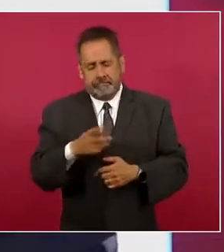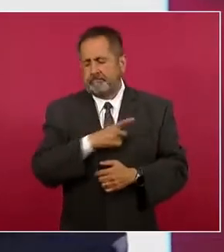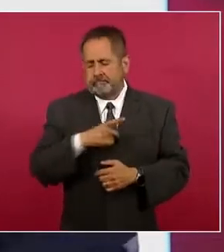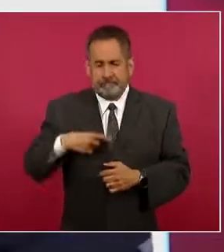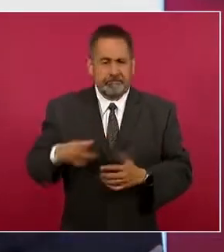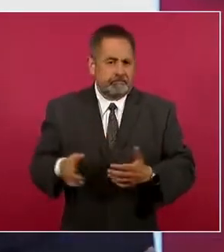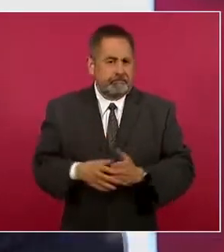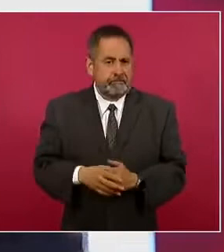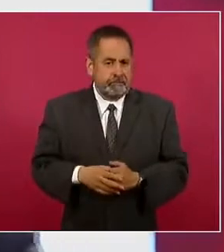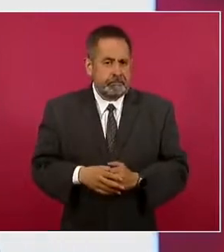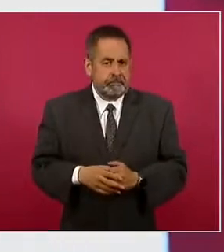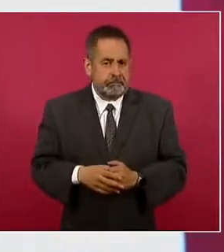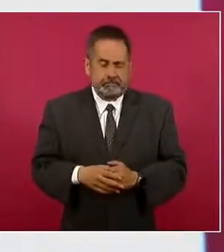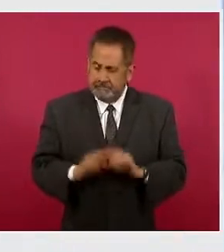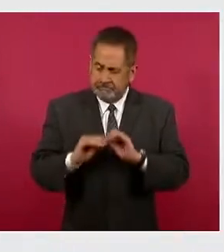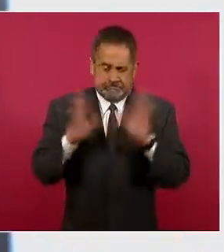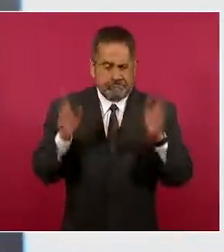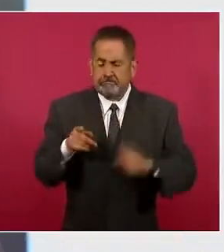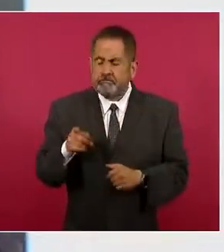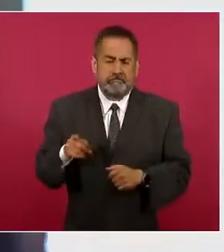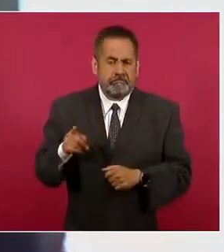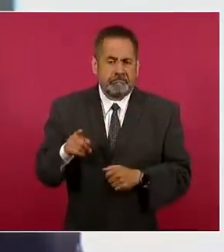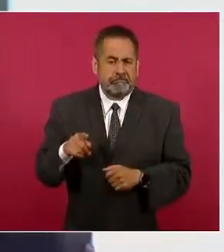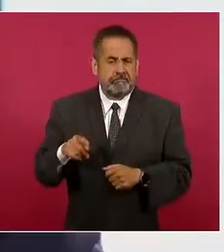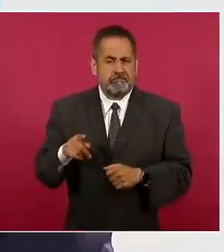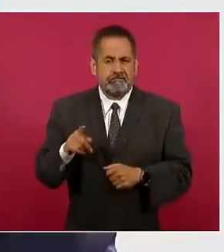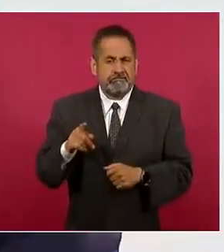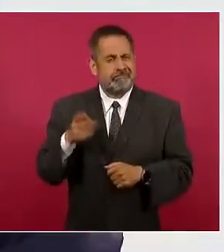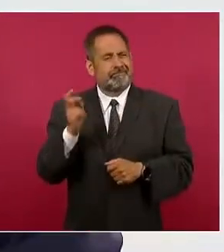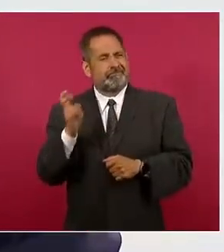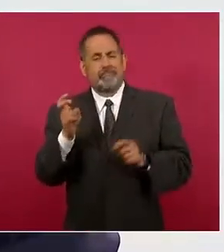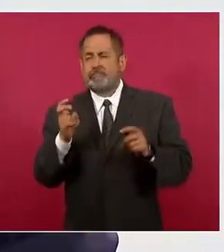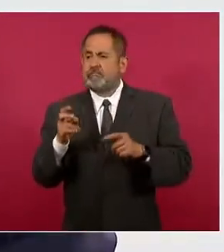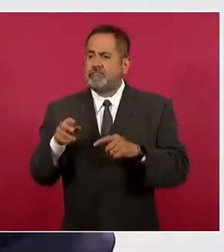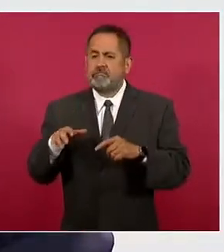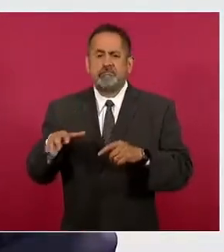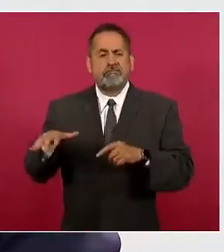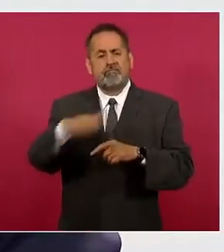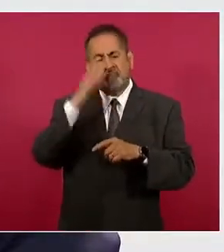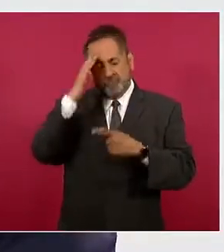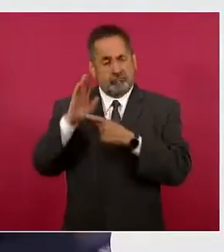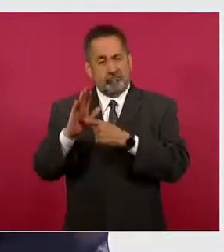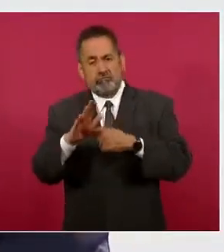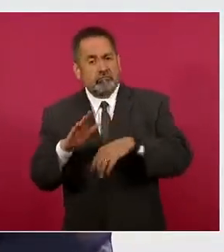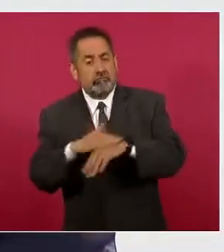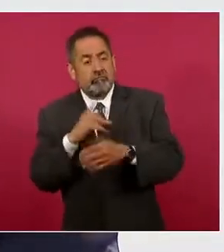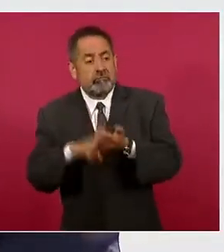¿Cómo no va a ser un asunto público si eran